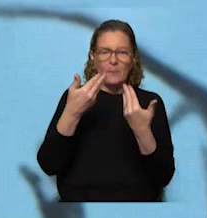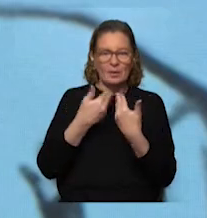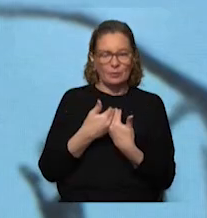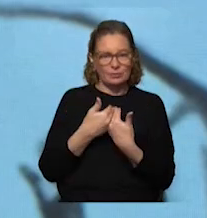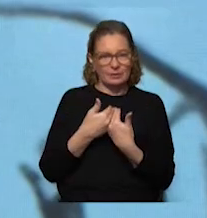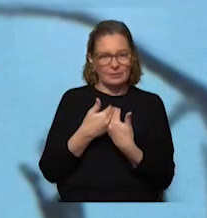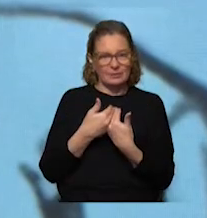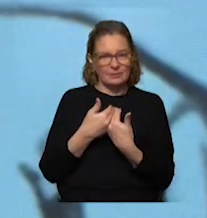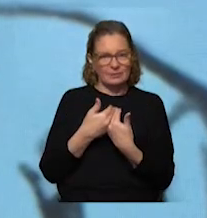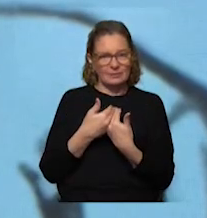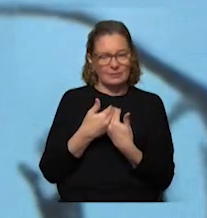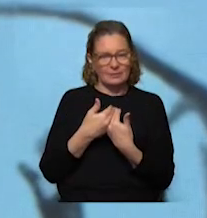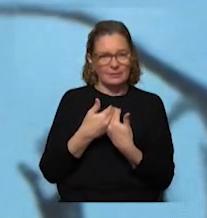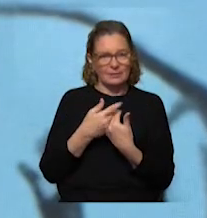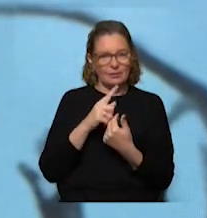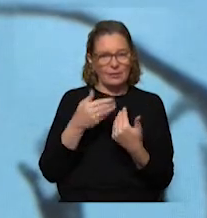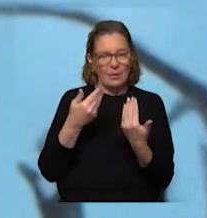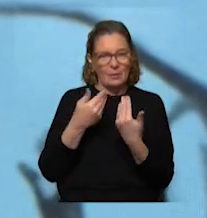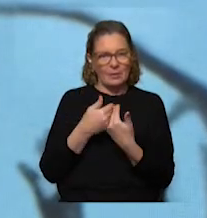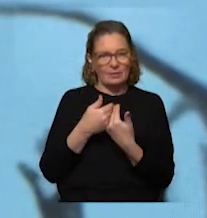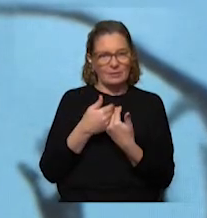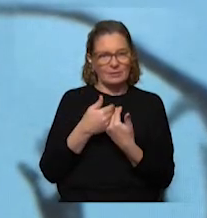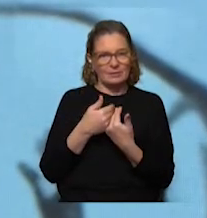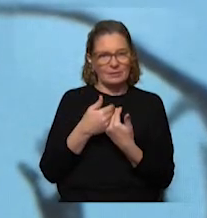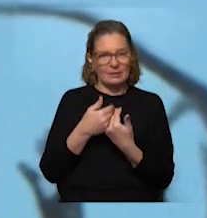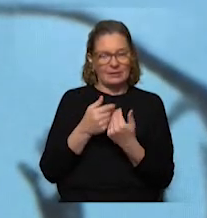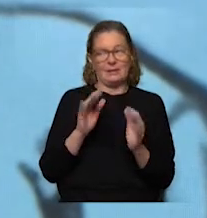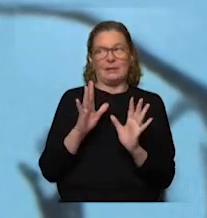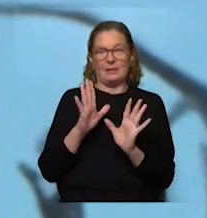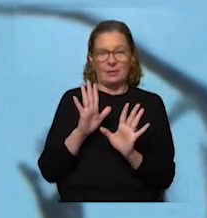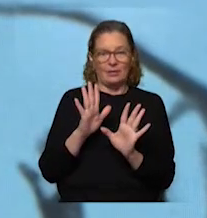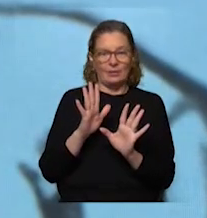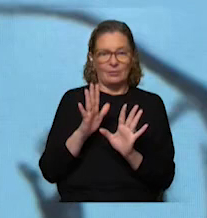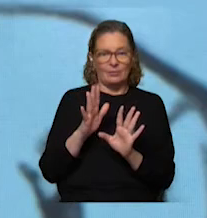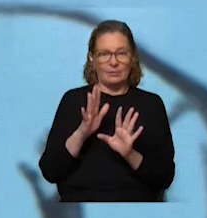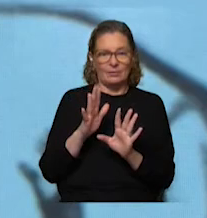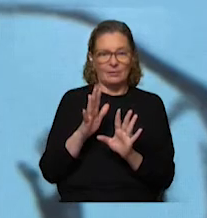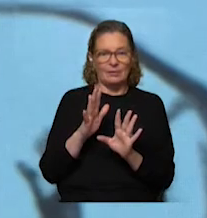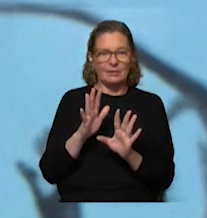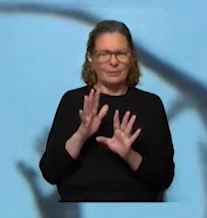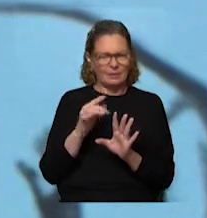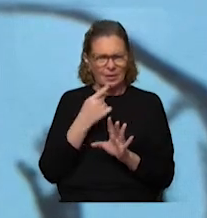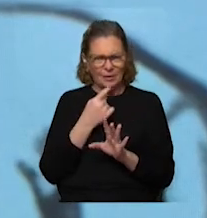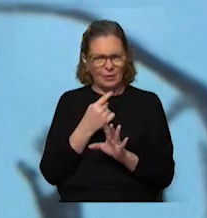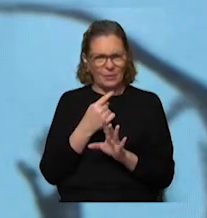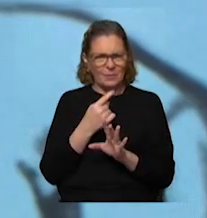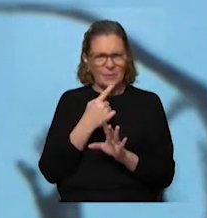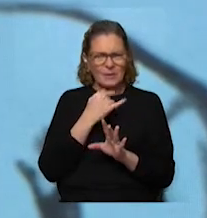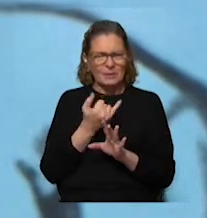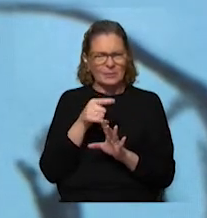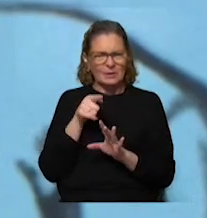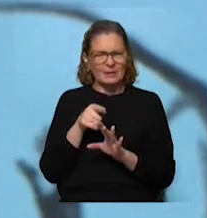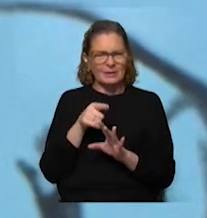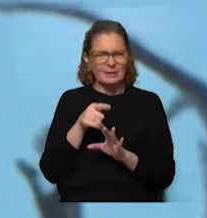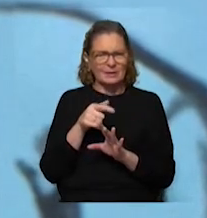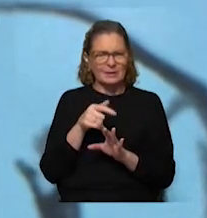como no te voy a preguntar y se quedó viste porque claro también en esto de sacarlas del cassette Entonces por ejemplo era muy importante